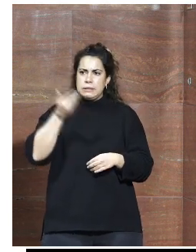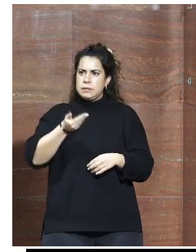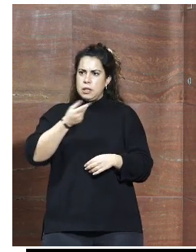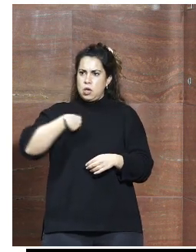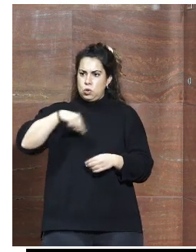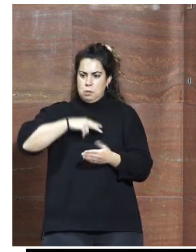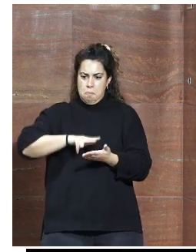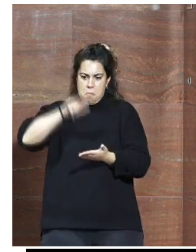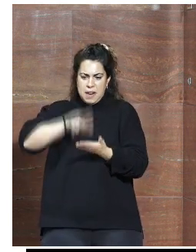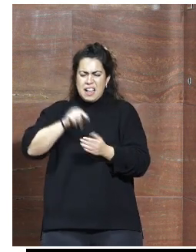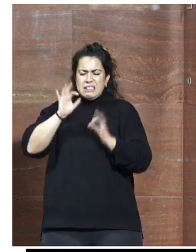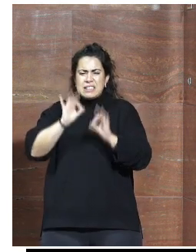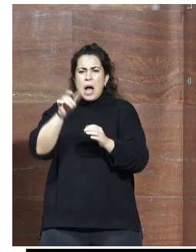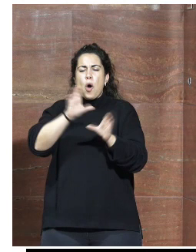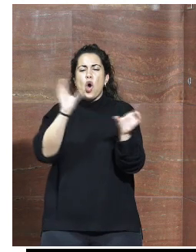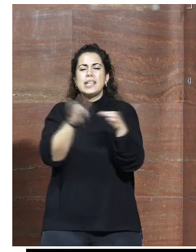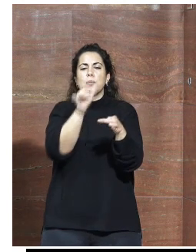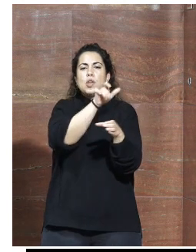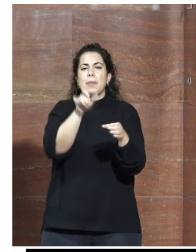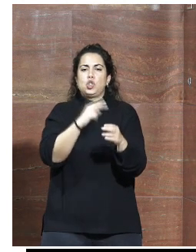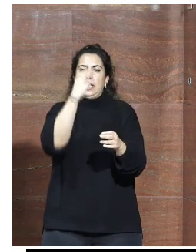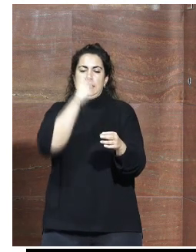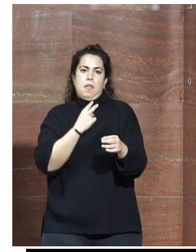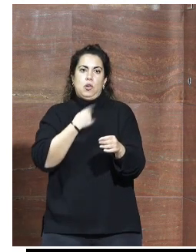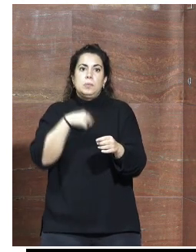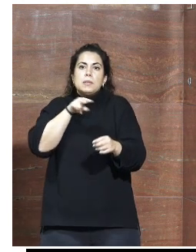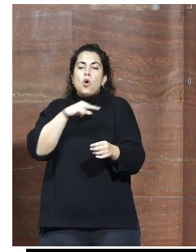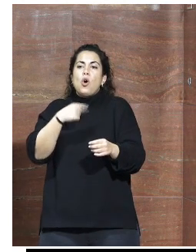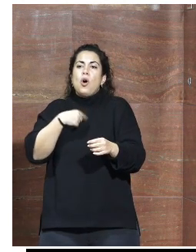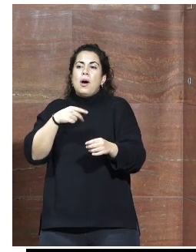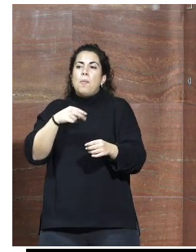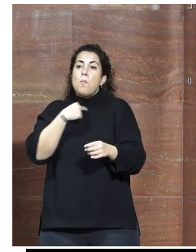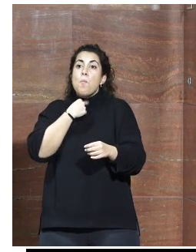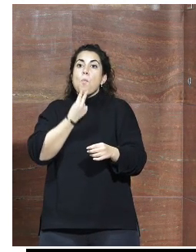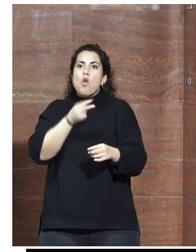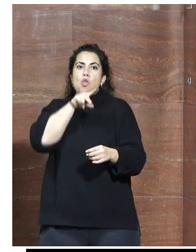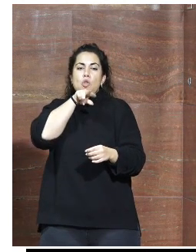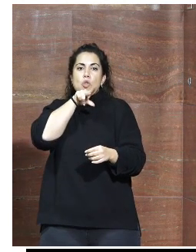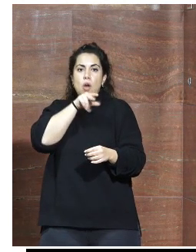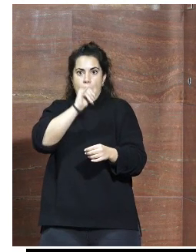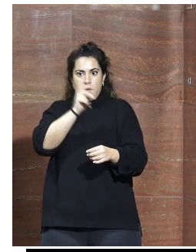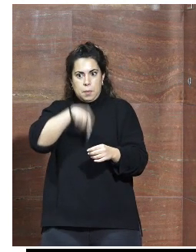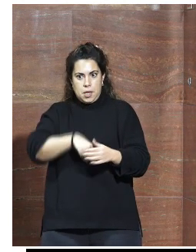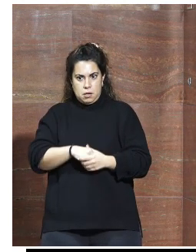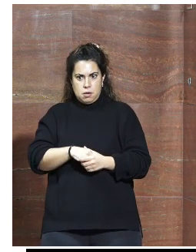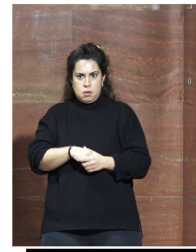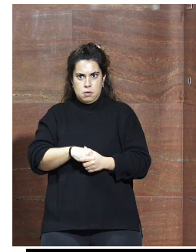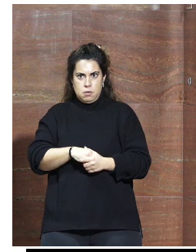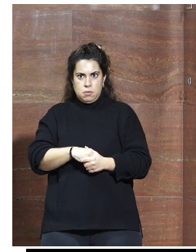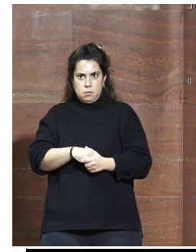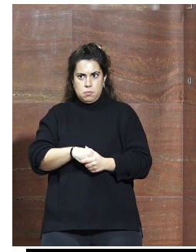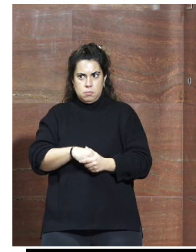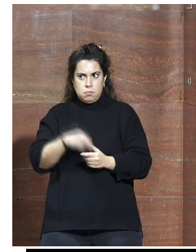para personas que no ven. Funciona vía voz, navegación por voz. Entonces, hemos